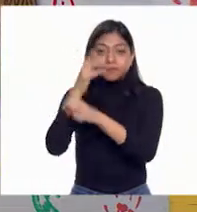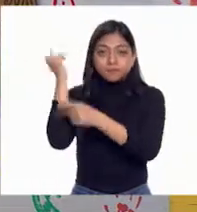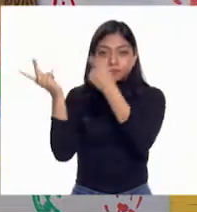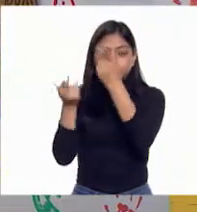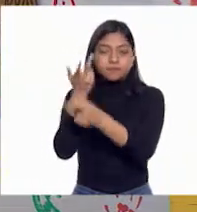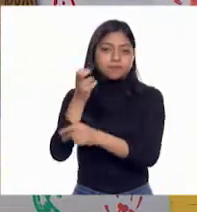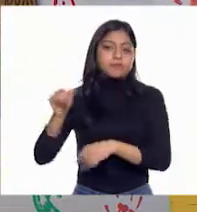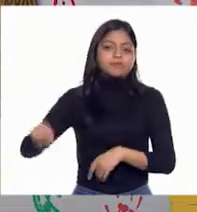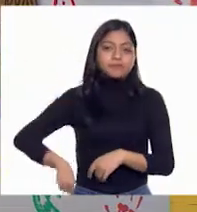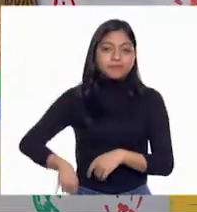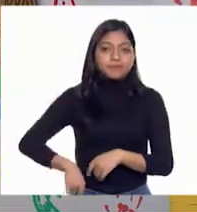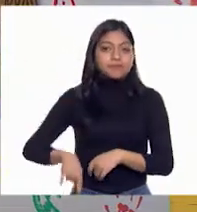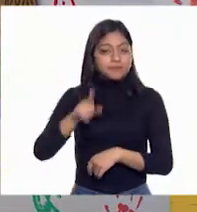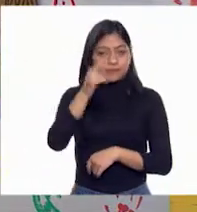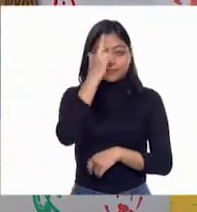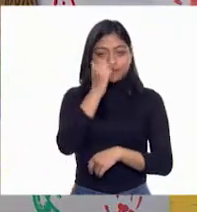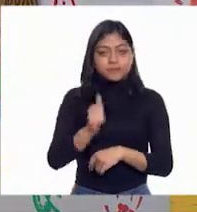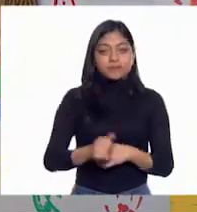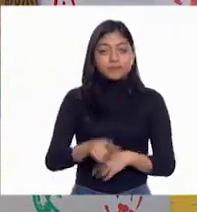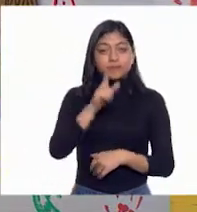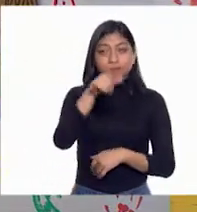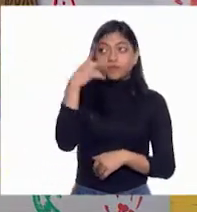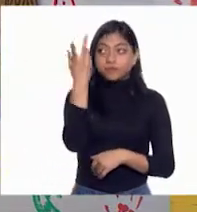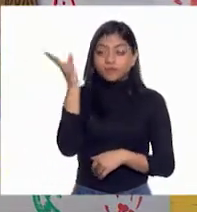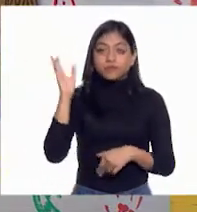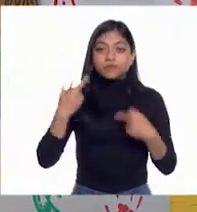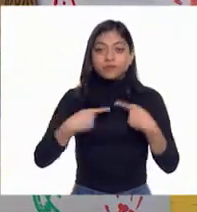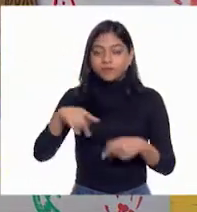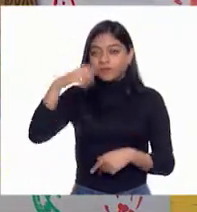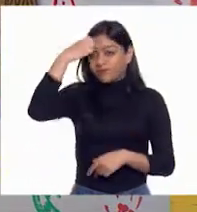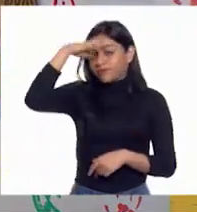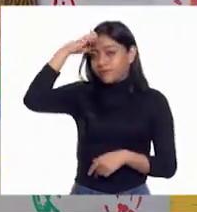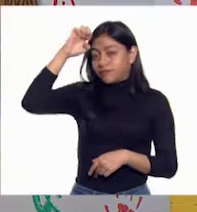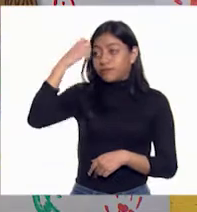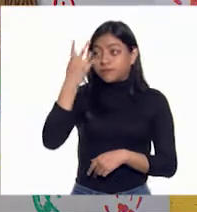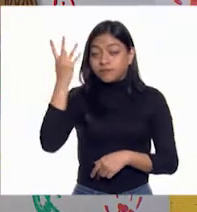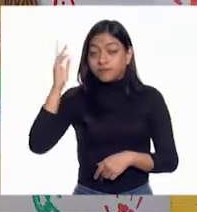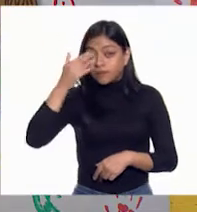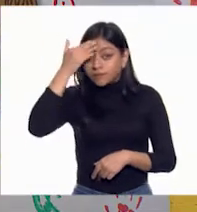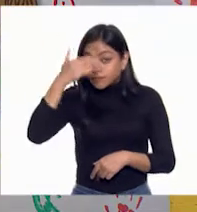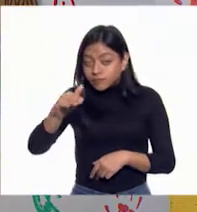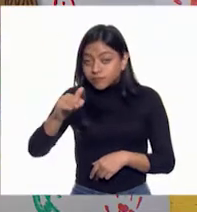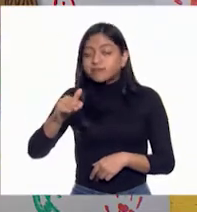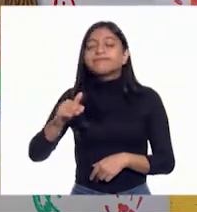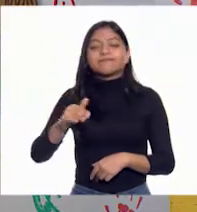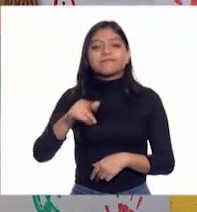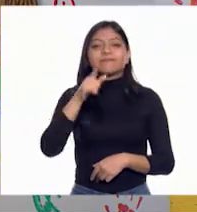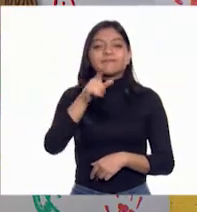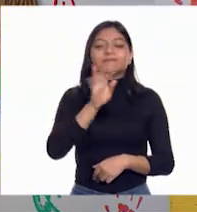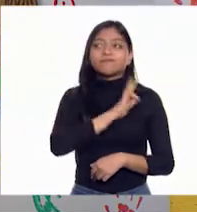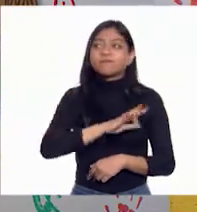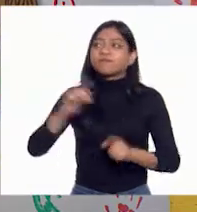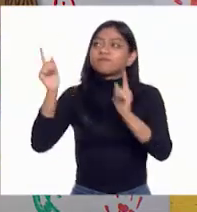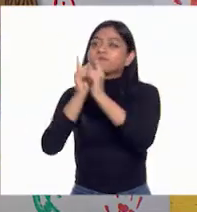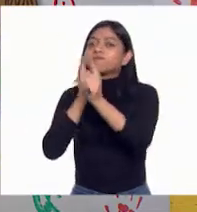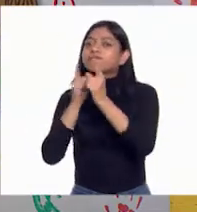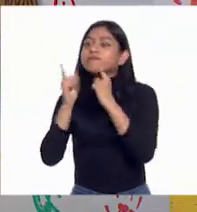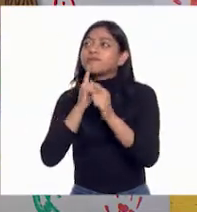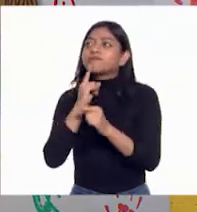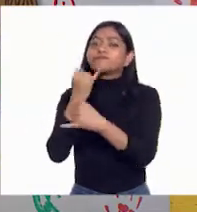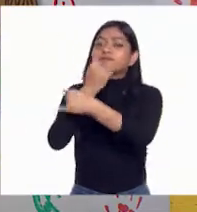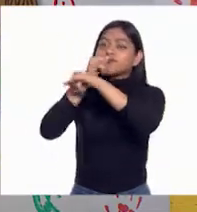tienes razón, Gloria. Recurrir a expertos o expertas sobre los temas nos permite tener información